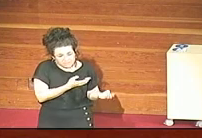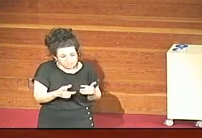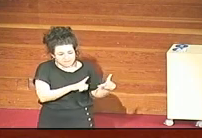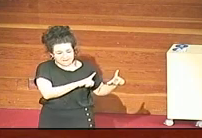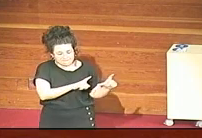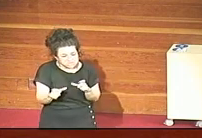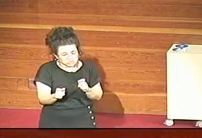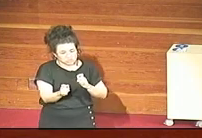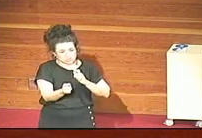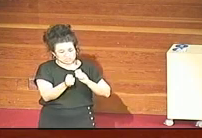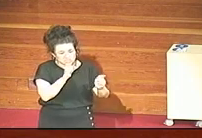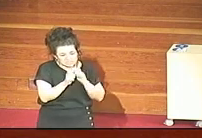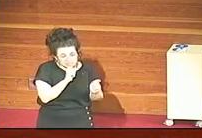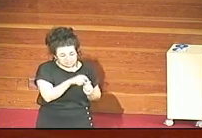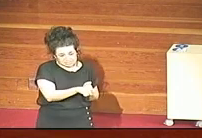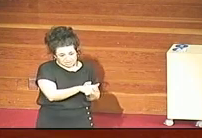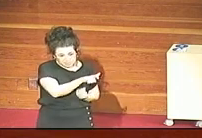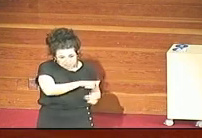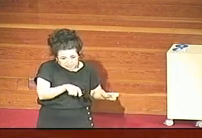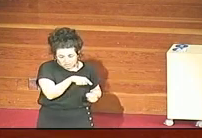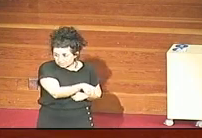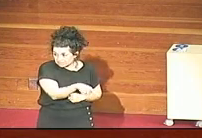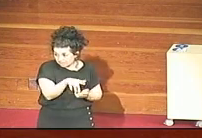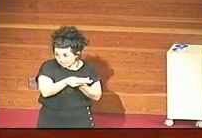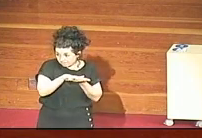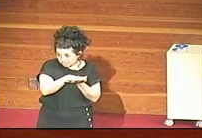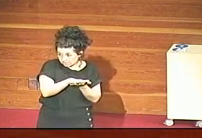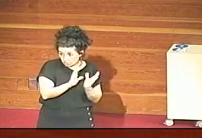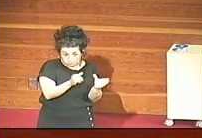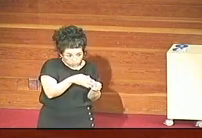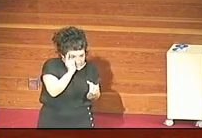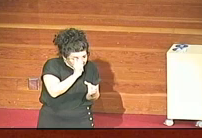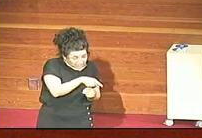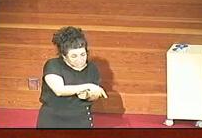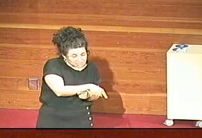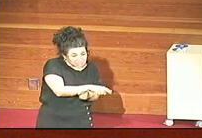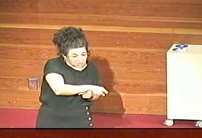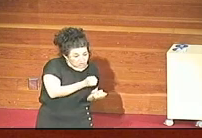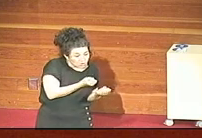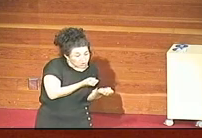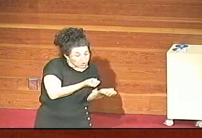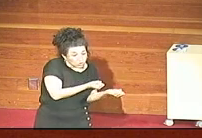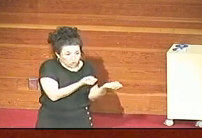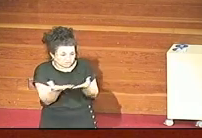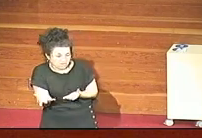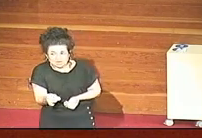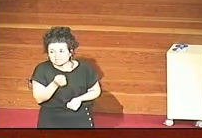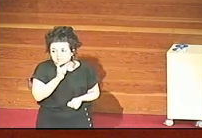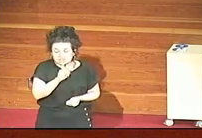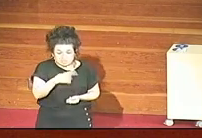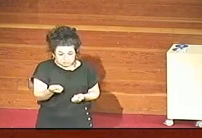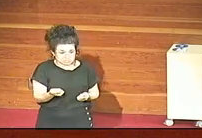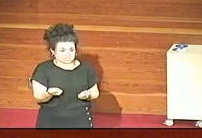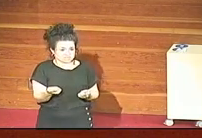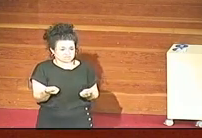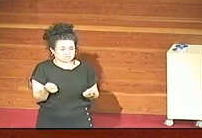poder entrevistar a esas poblaciones que tú hablabas y contarlo y luego conseguir que te lo publiquen en un